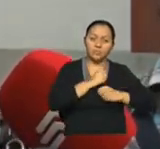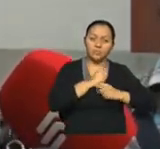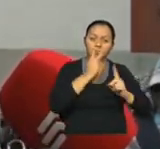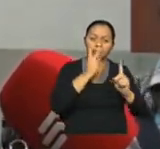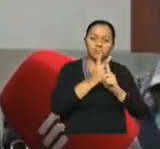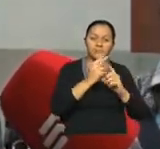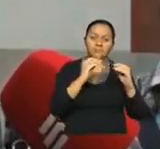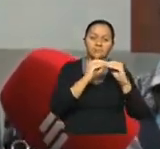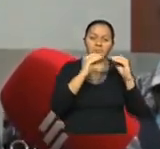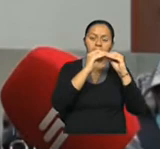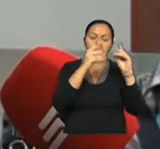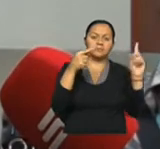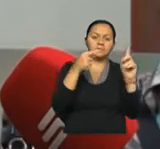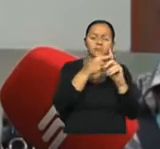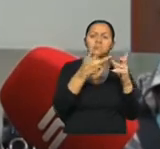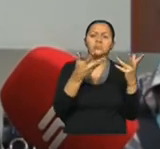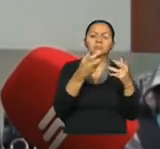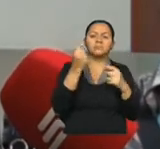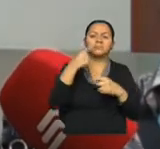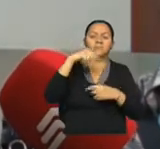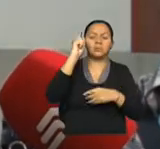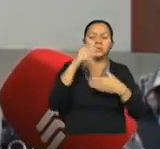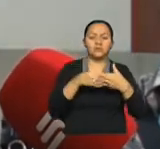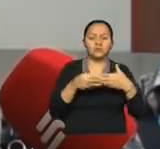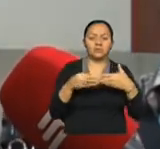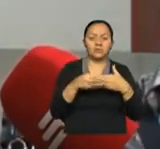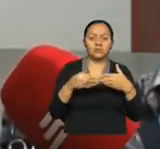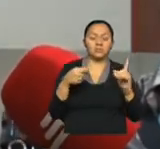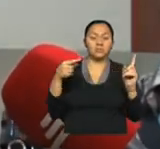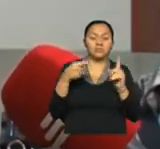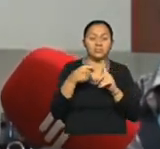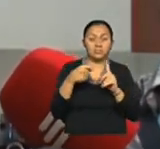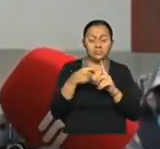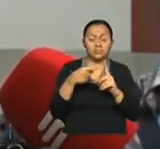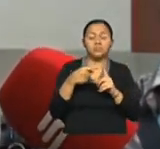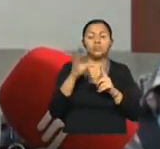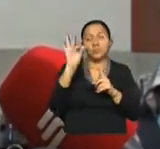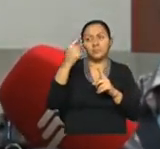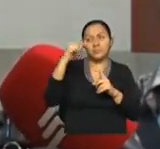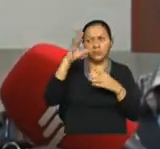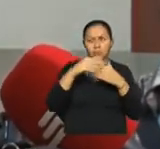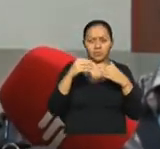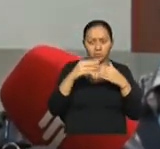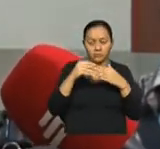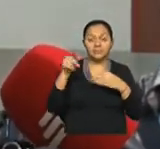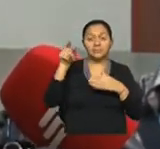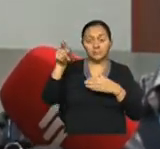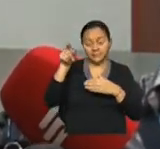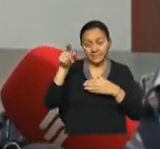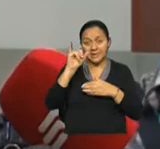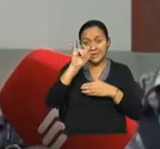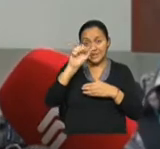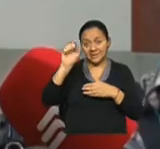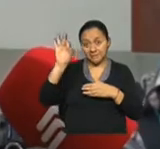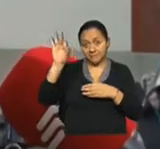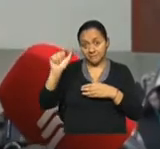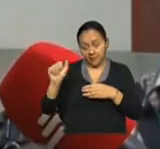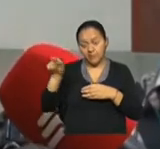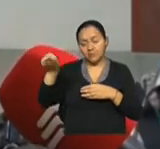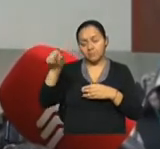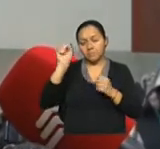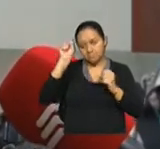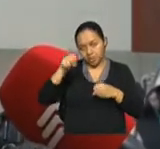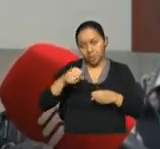aproximadamente un poco menos de 9 millones de dólares. Y en este caso el ISPA puede negociar el 10% por encima